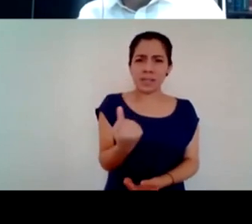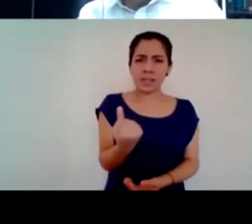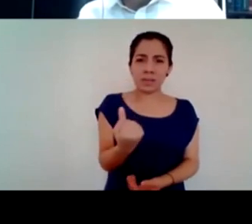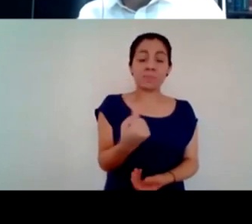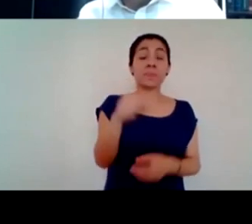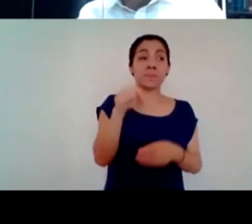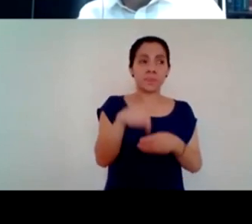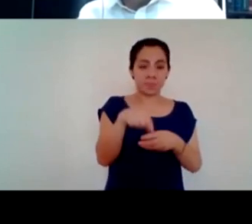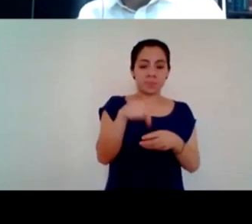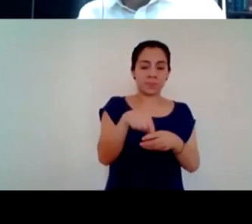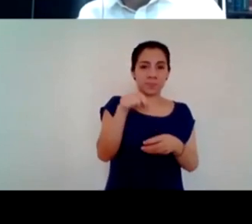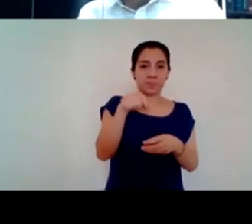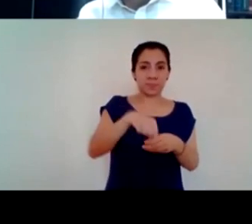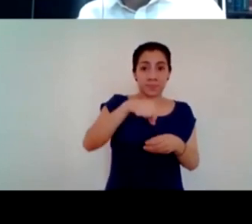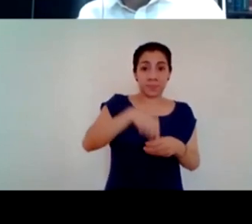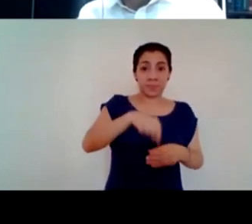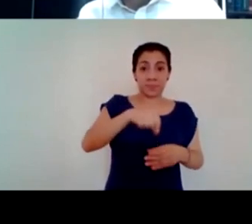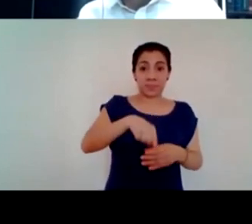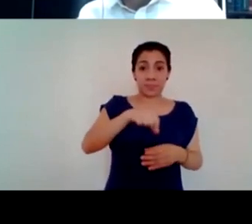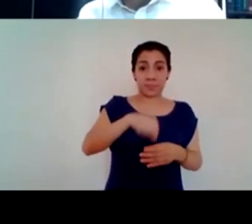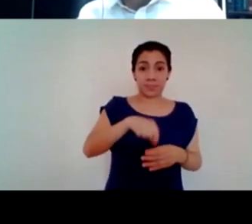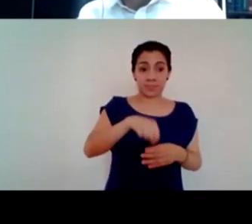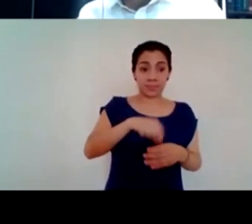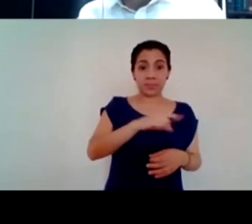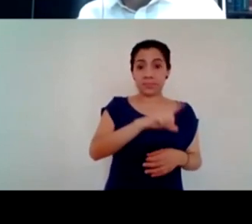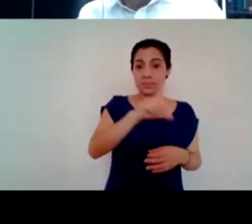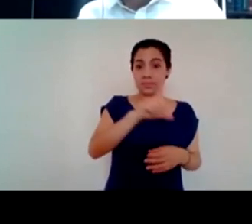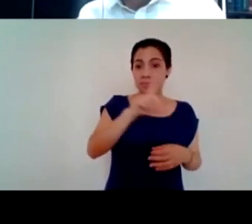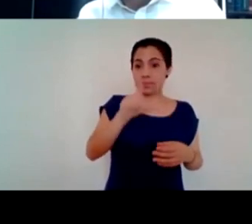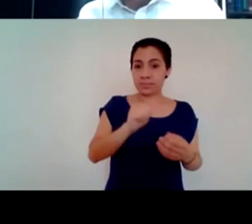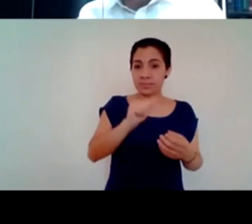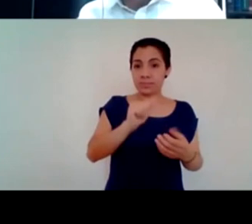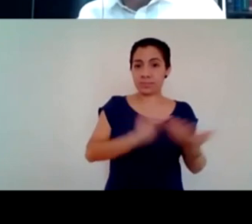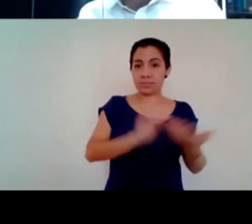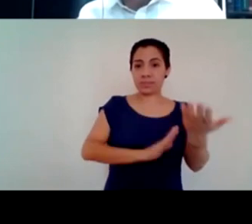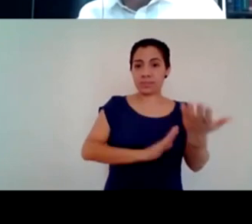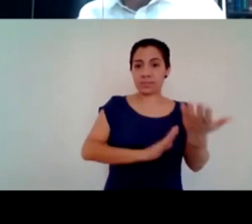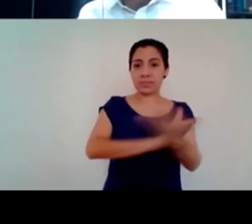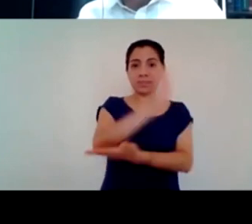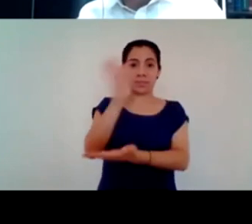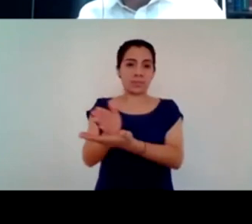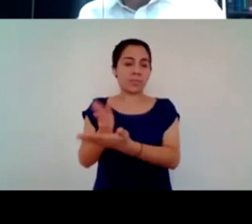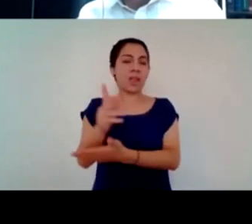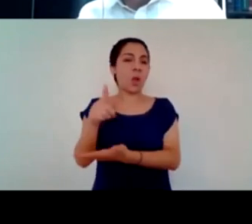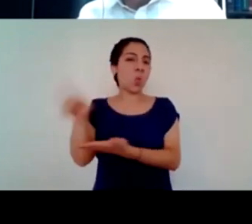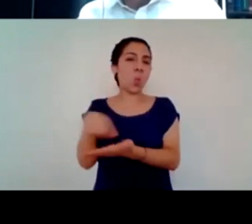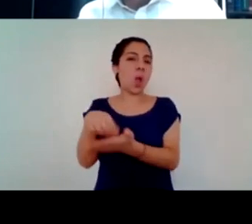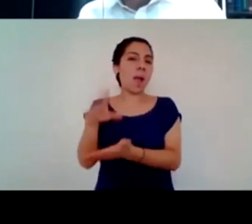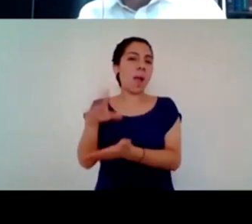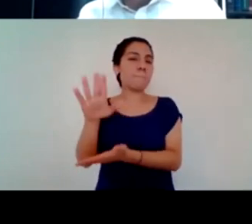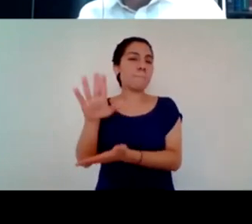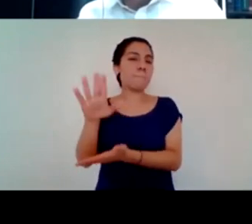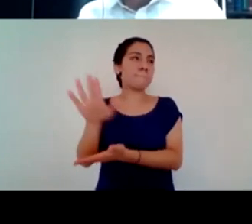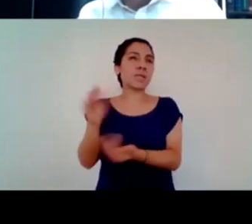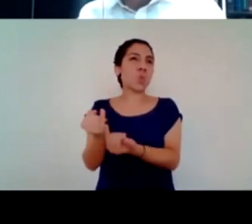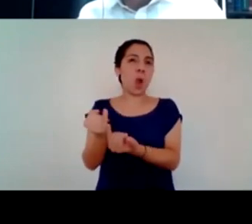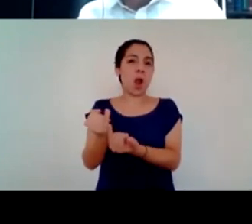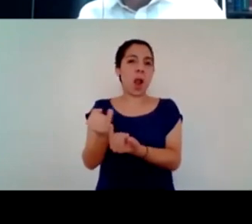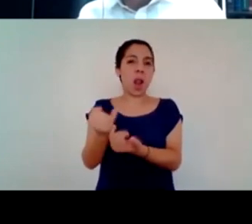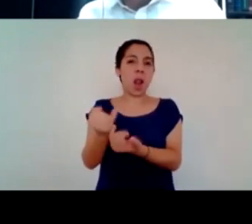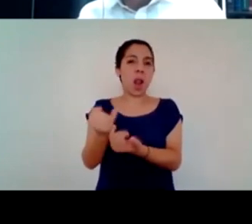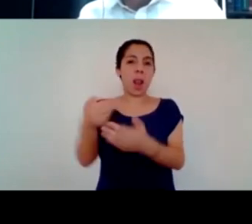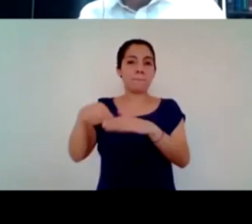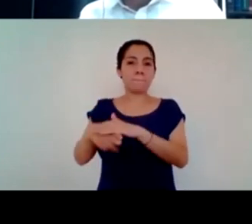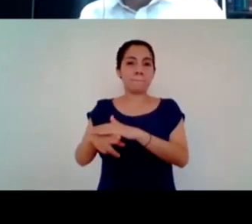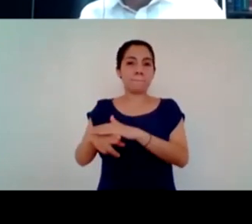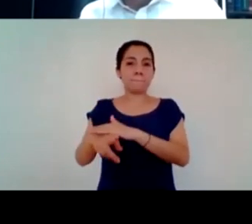suficiente, iban a lugares como el Metro Hidalgo o como el Circuito Interior, en donde hay estas colonias de